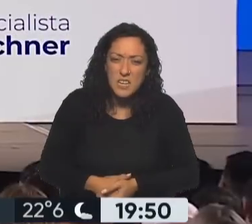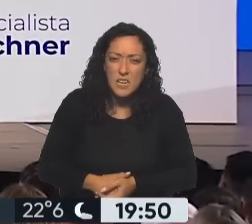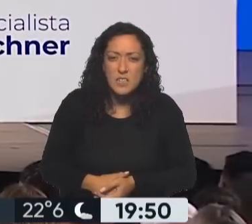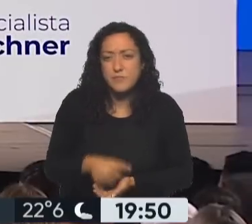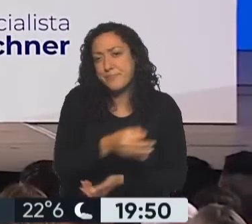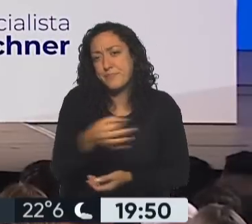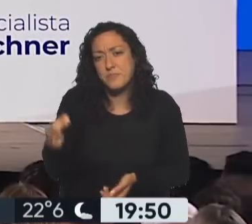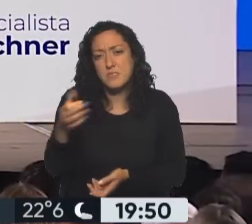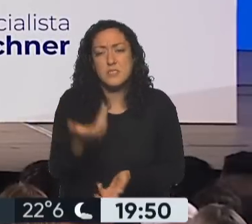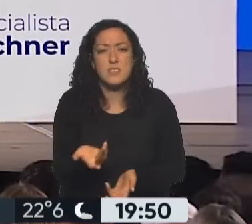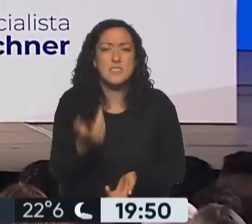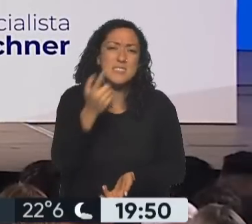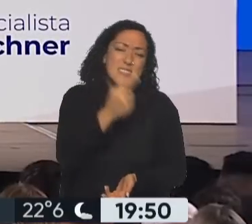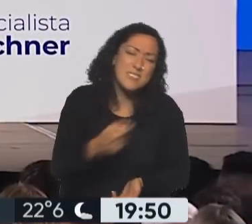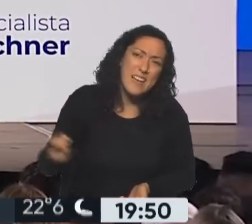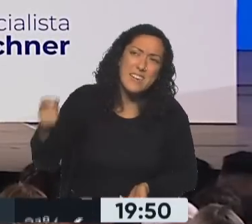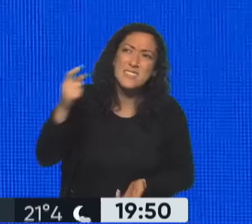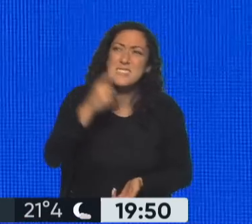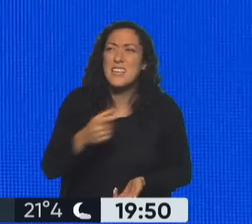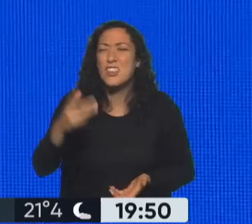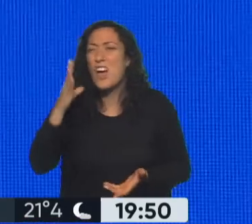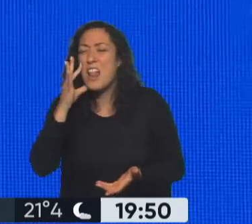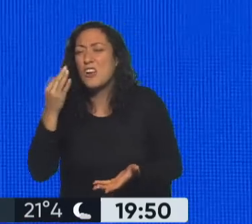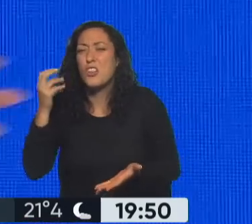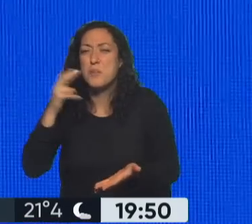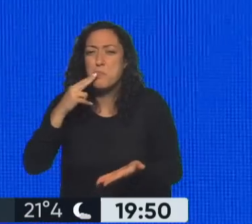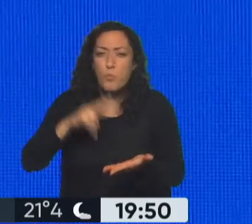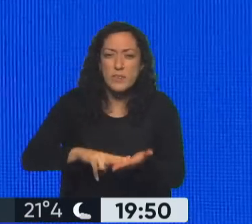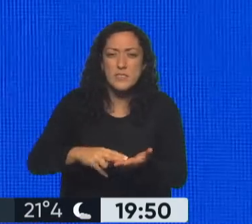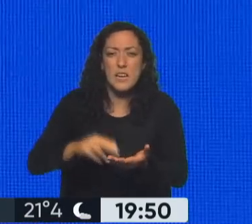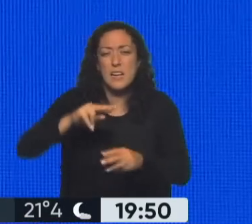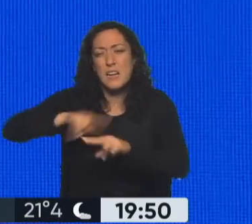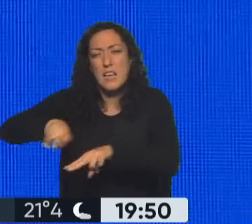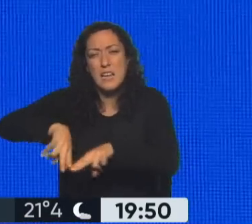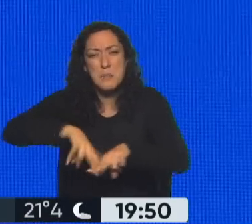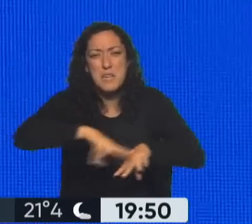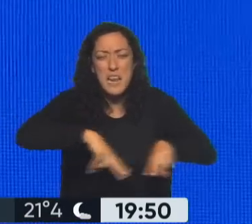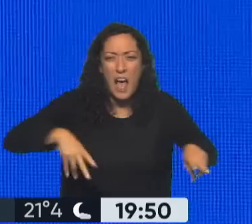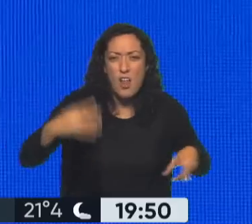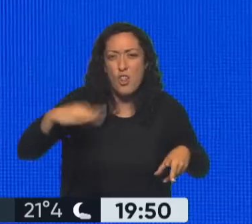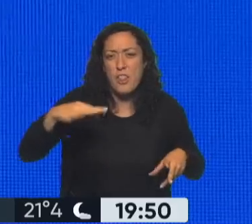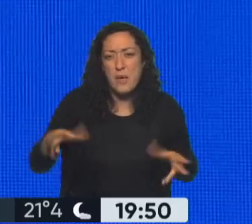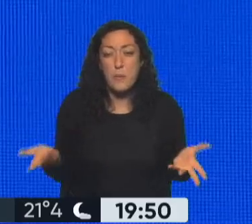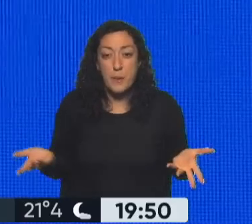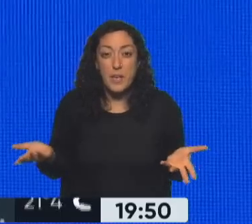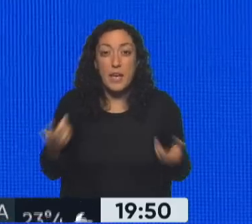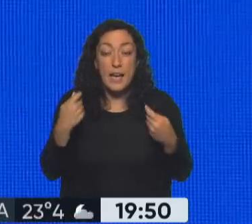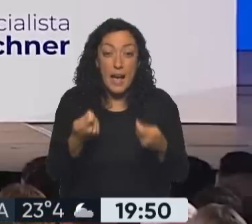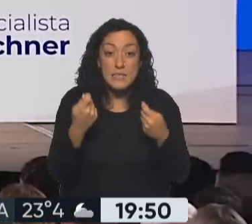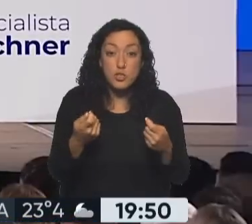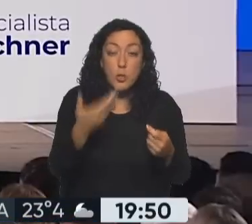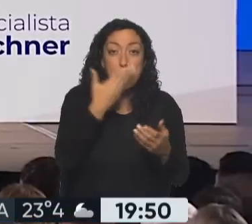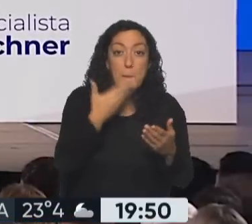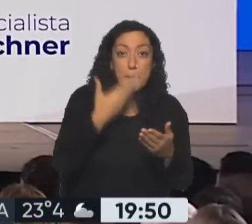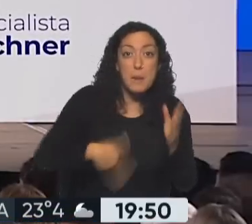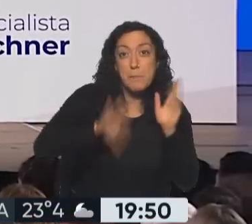tenemos cientos o ciento y pico de impuestos que pueden ser eliminados, algunos que demandan por allí más gasto de papel y